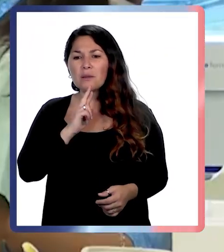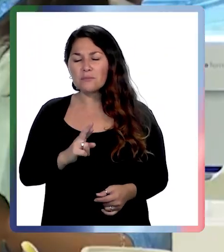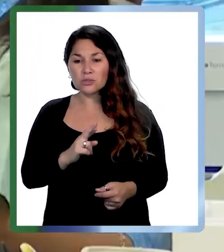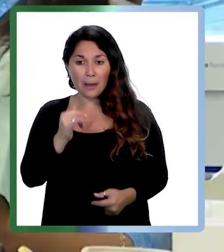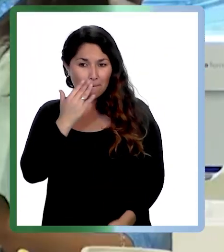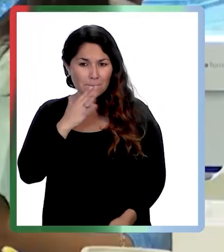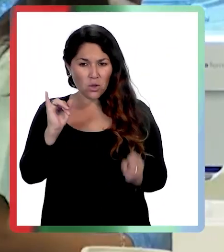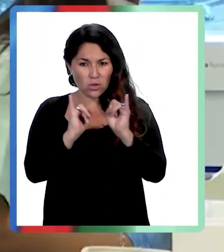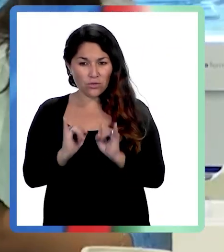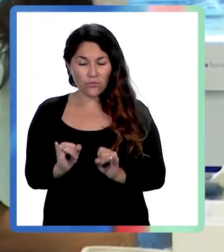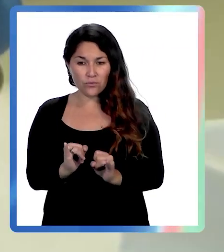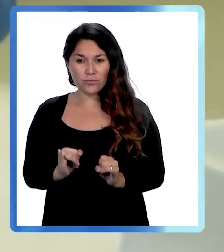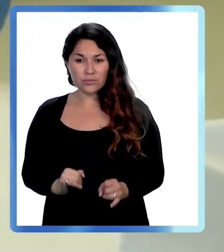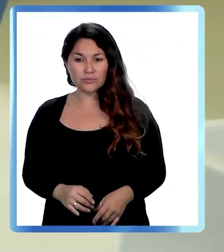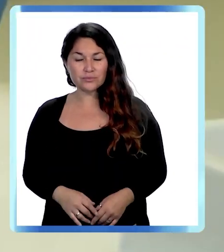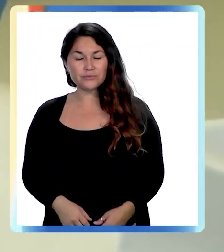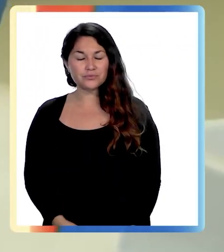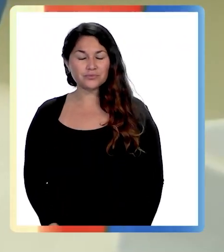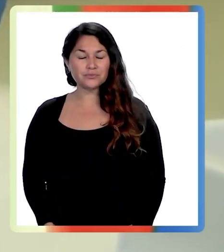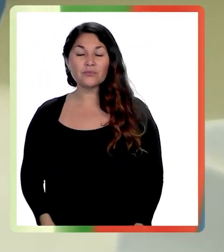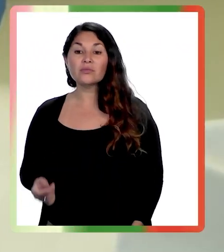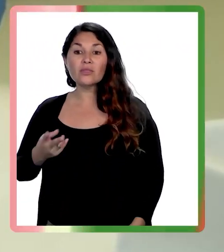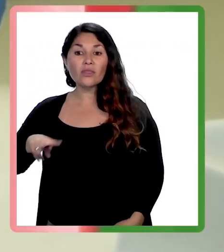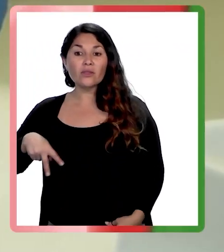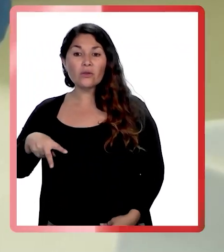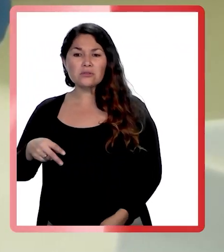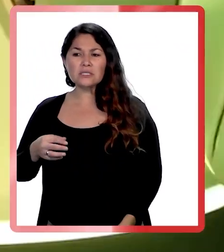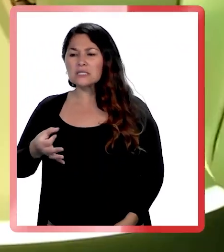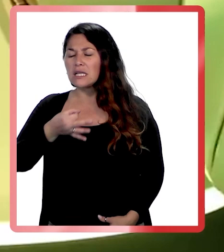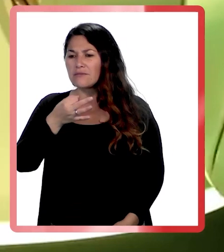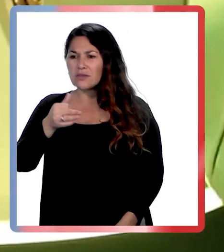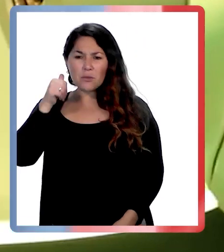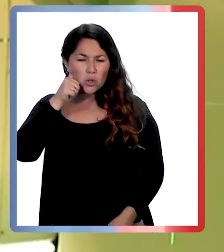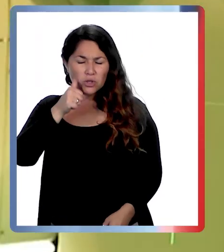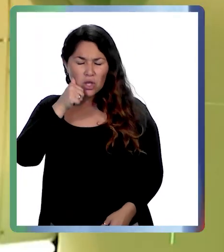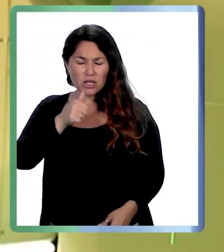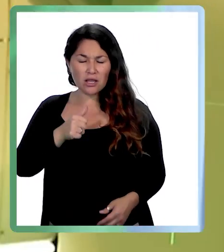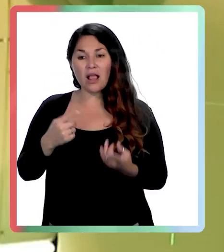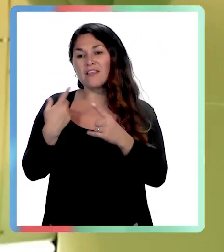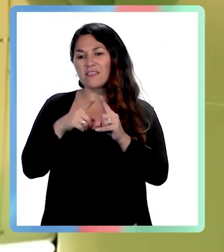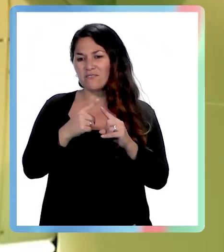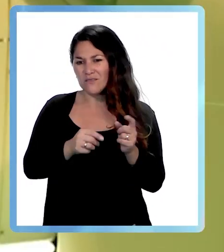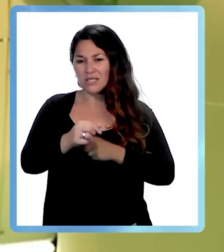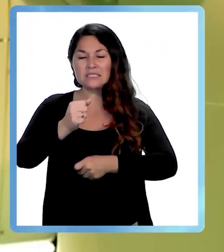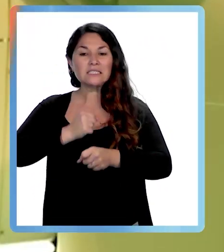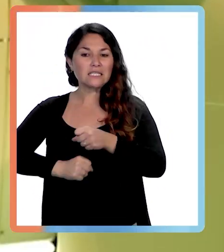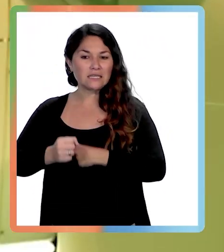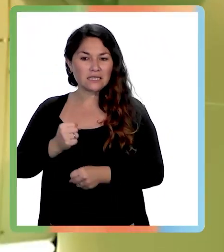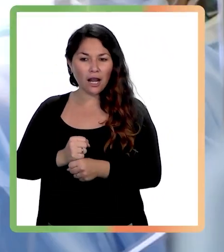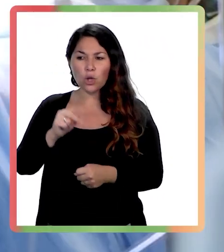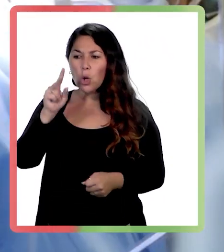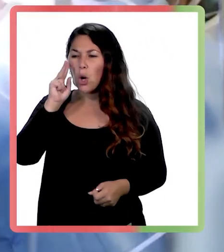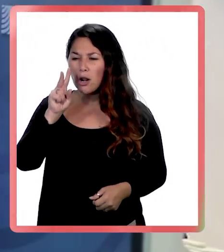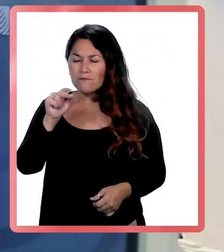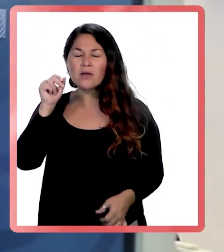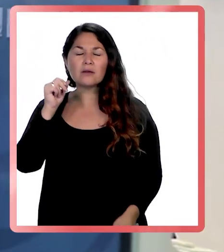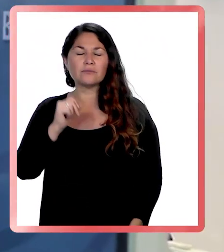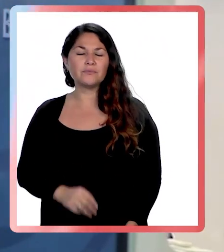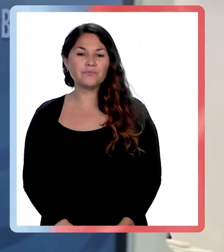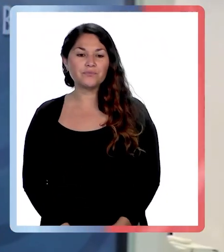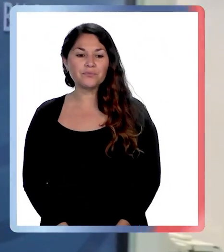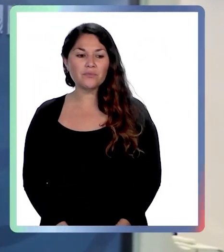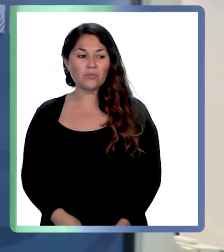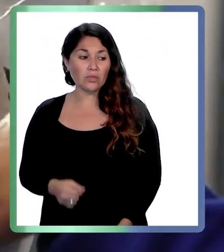forma porque nosotros que en la práctica clínica vemos todos los días pacientes de distintas edades, uno se da